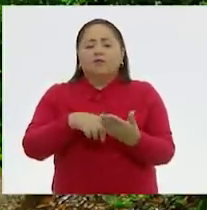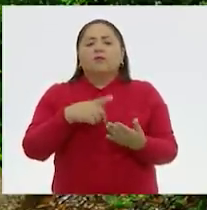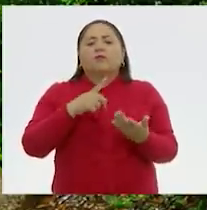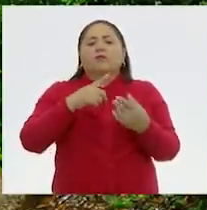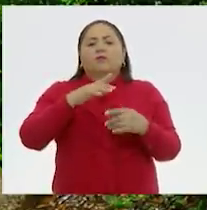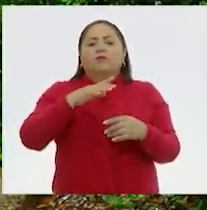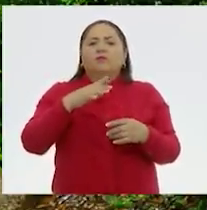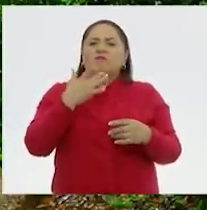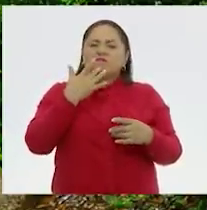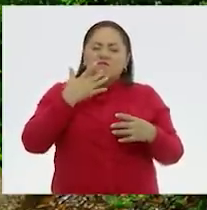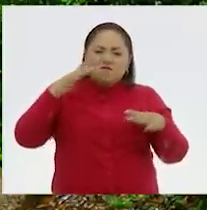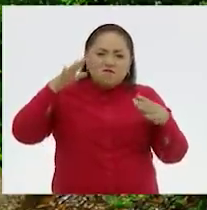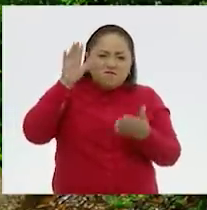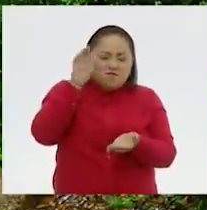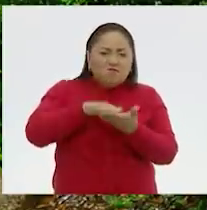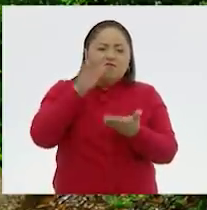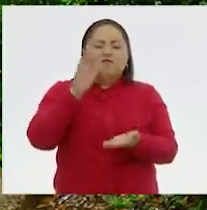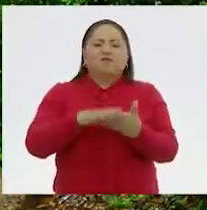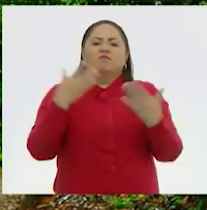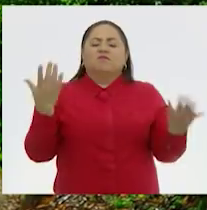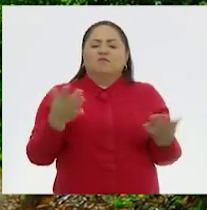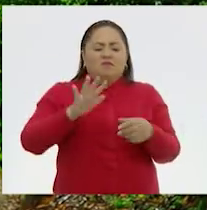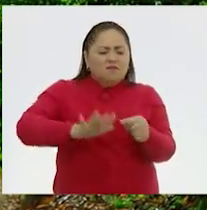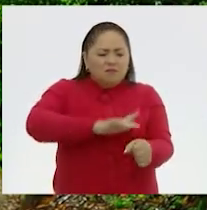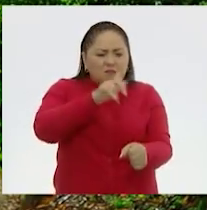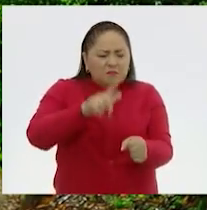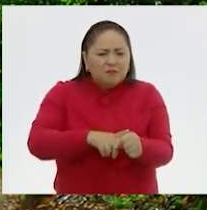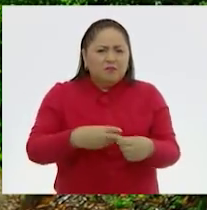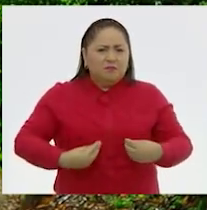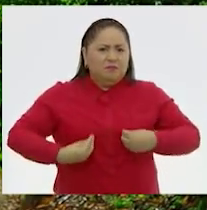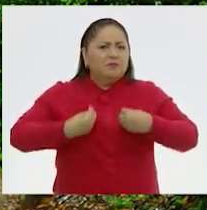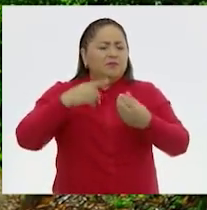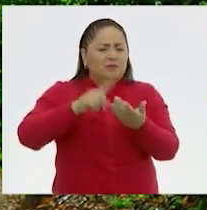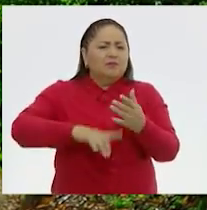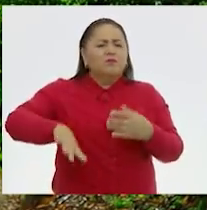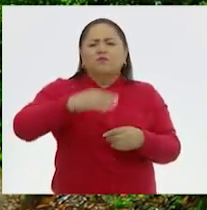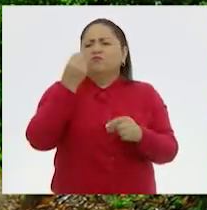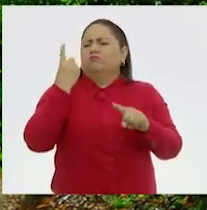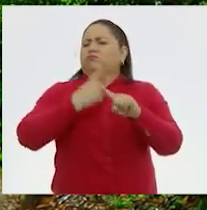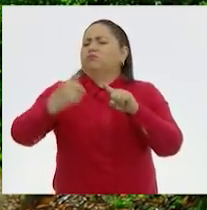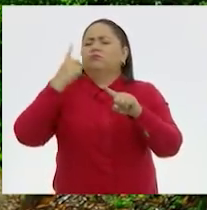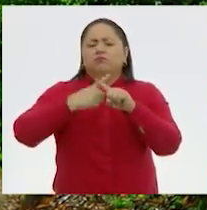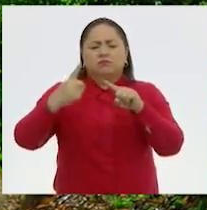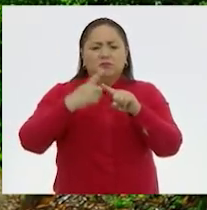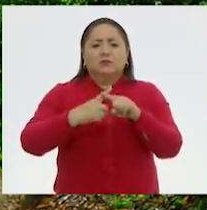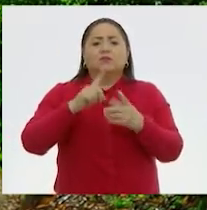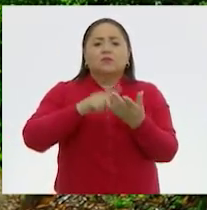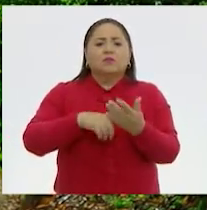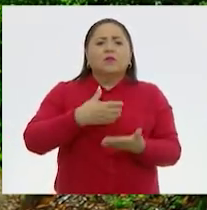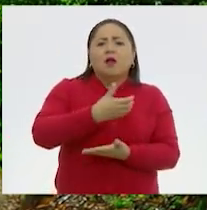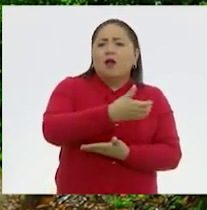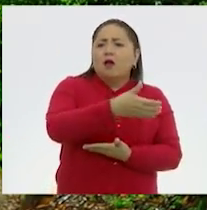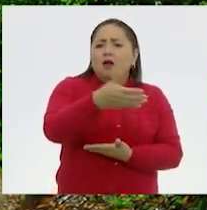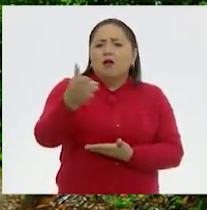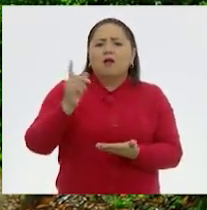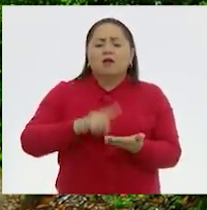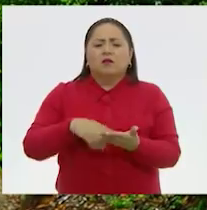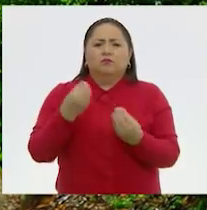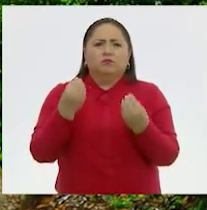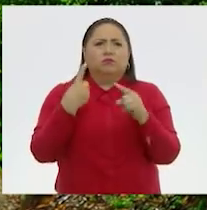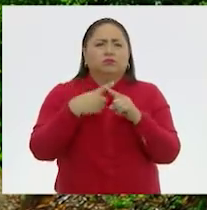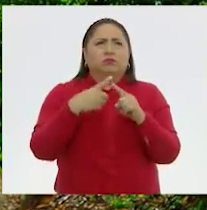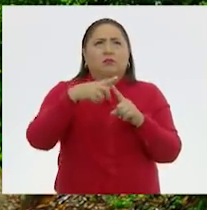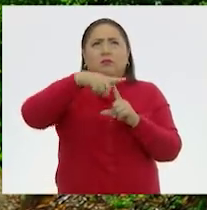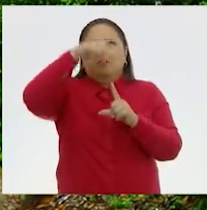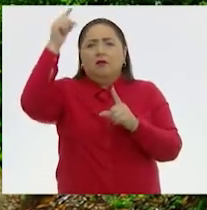hadas, cavernícolas, dinosaurios, animales, de todo. Era un bosque que tenía palmeras,